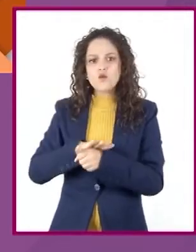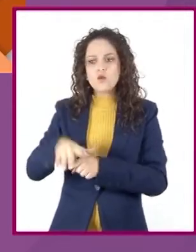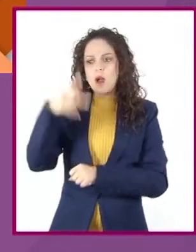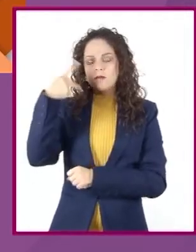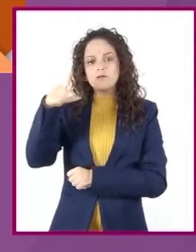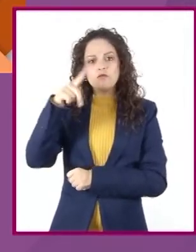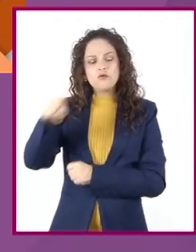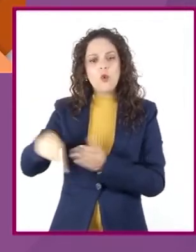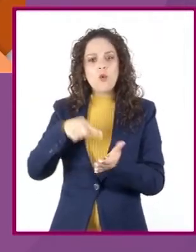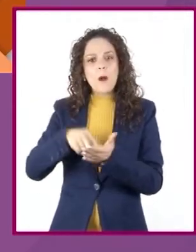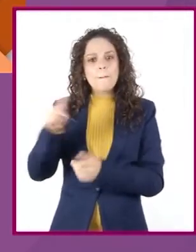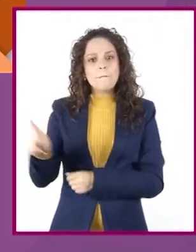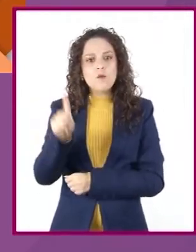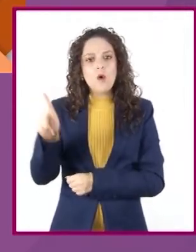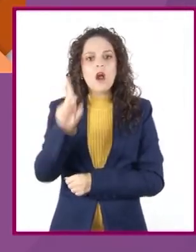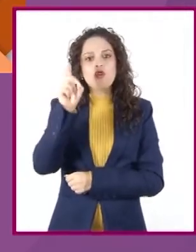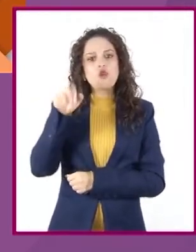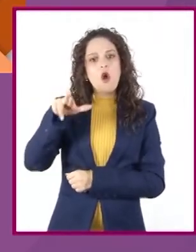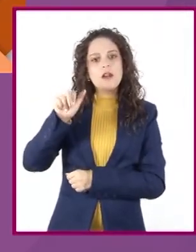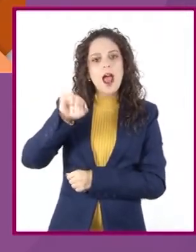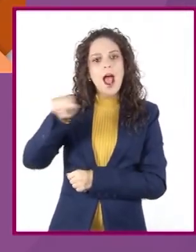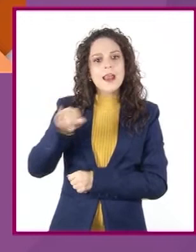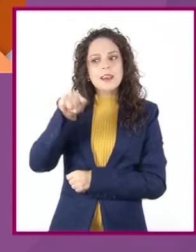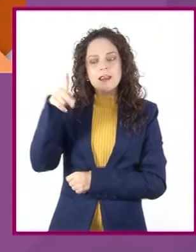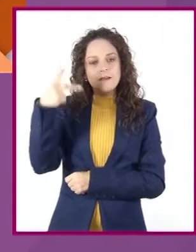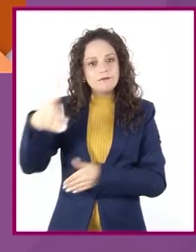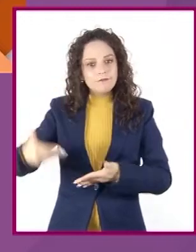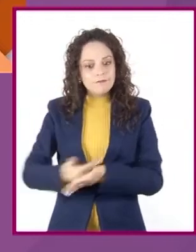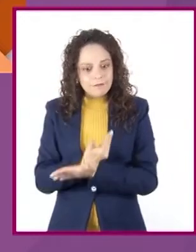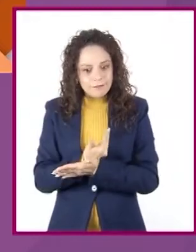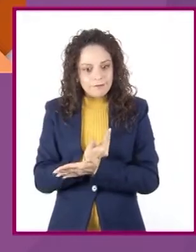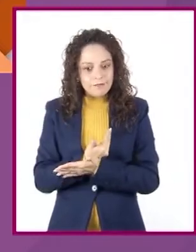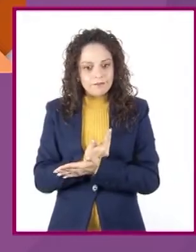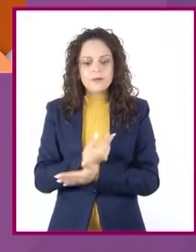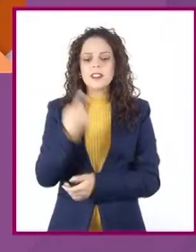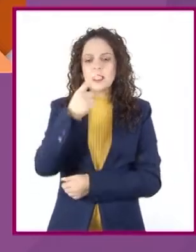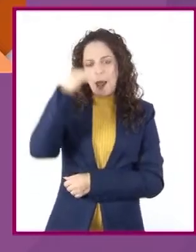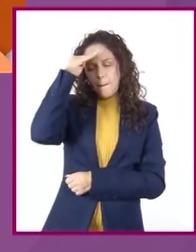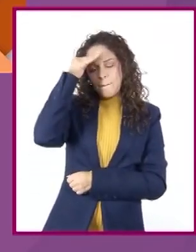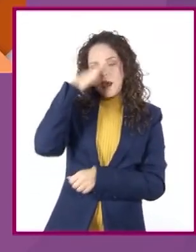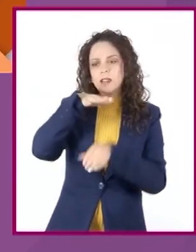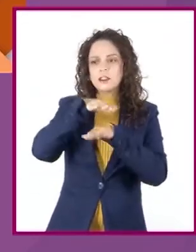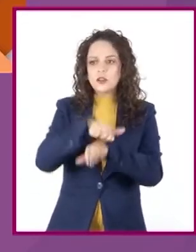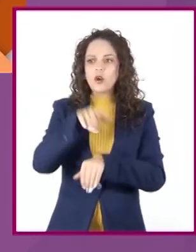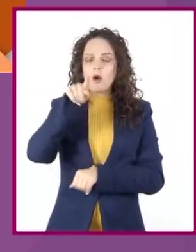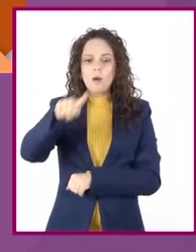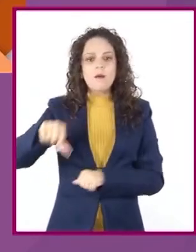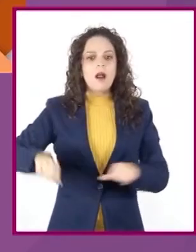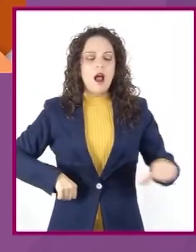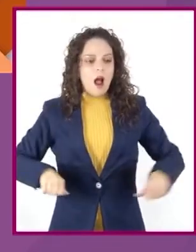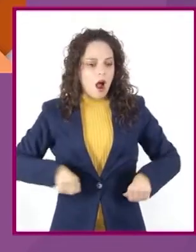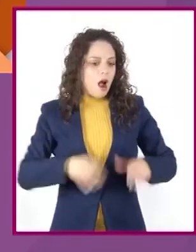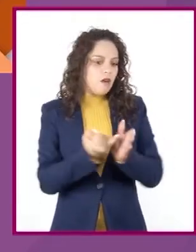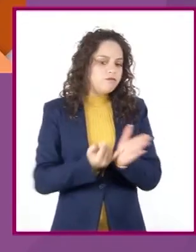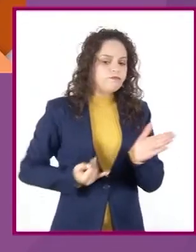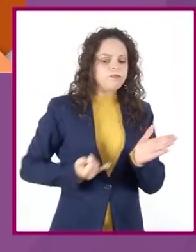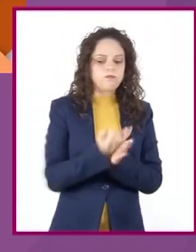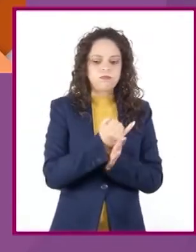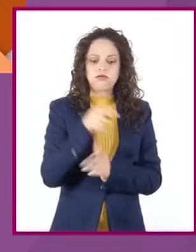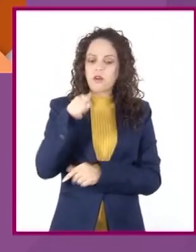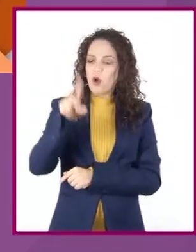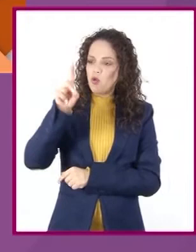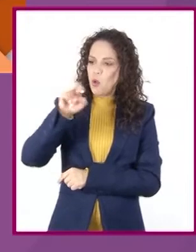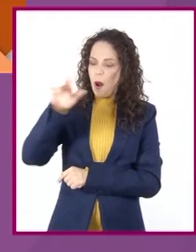¿Qué piensan de las acciones y decisiones que tomó Donají? ¿Cuál creen que fue la intención del pueblo